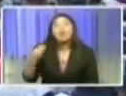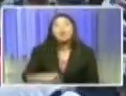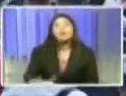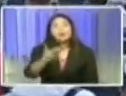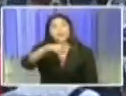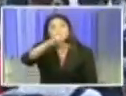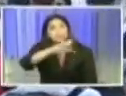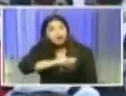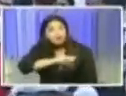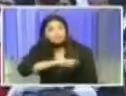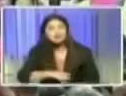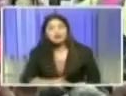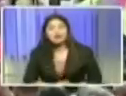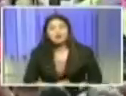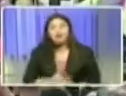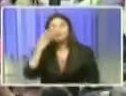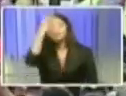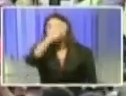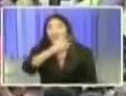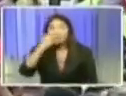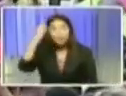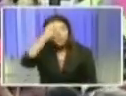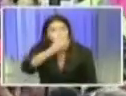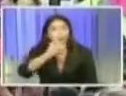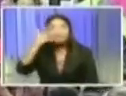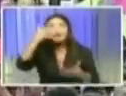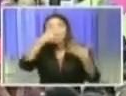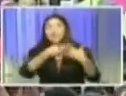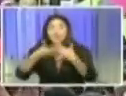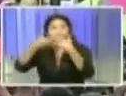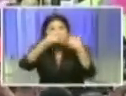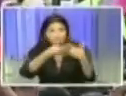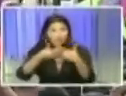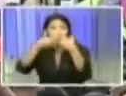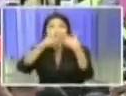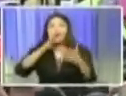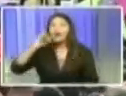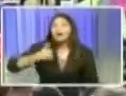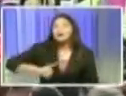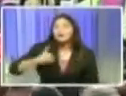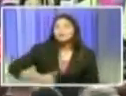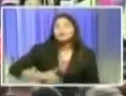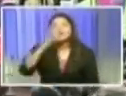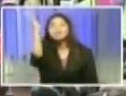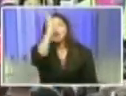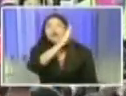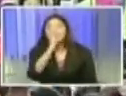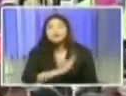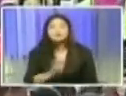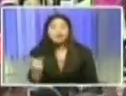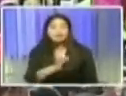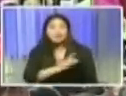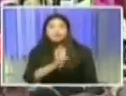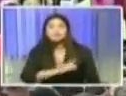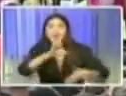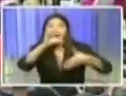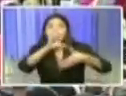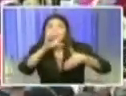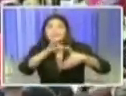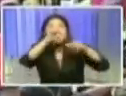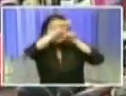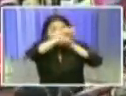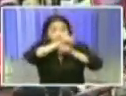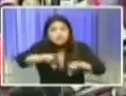España, de Europa, de los Estados Unidos, de Argentina, de Brasil, de Chile, de América Latina, del